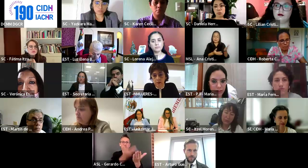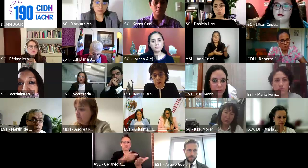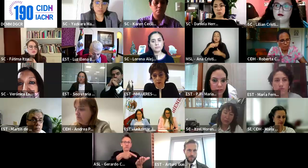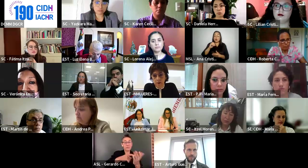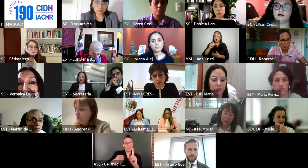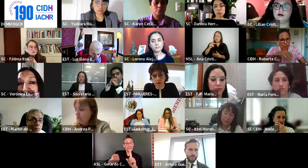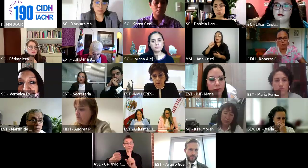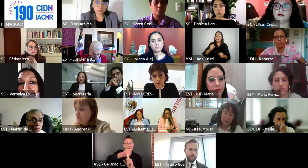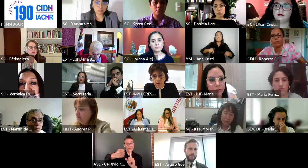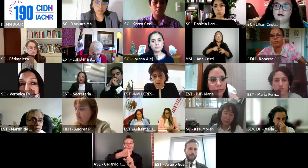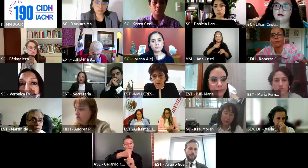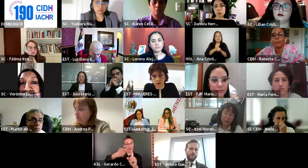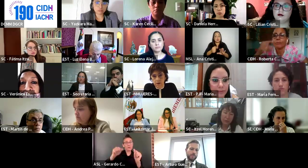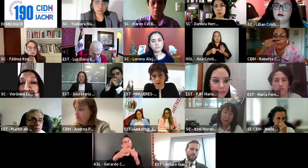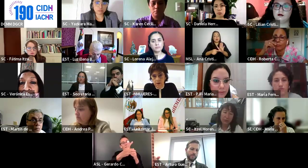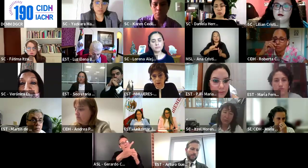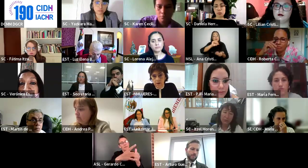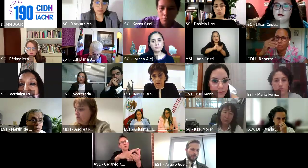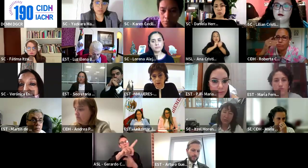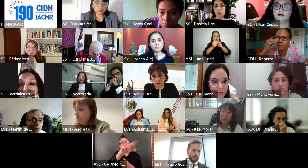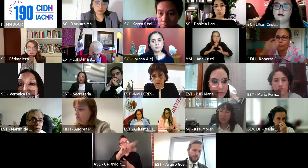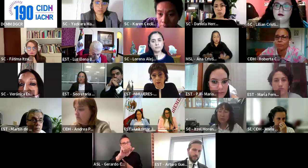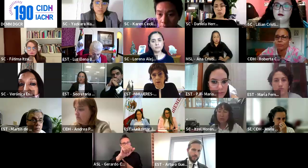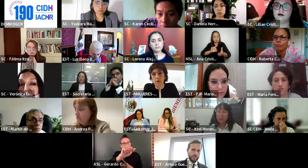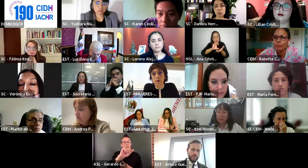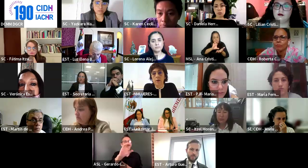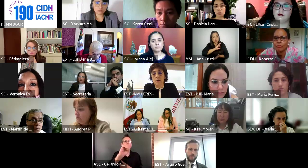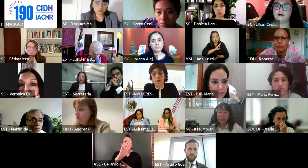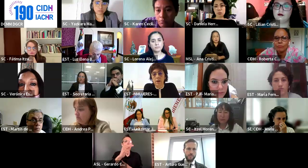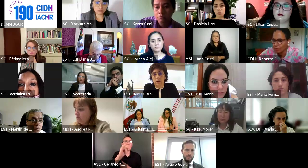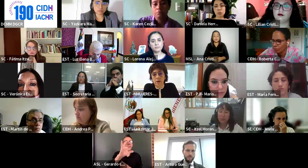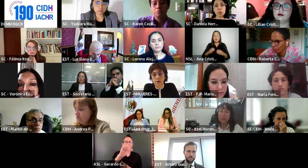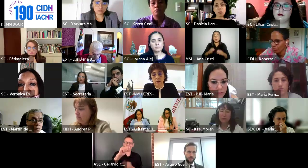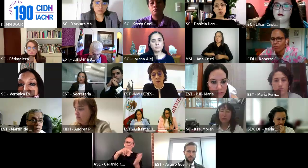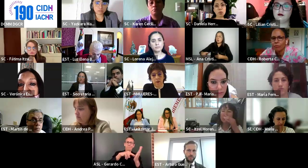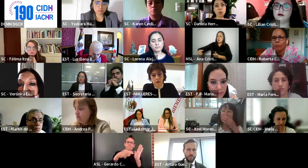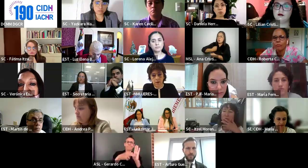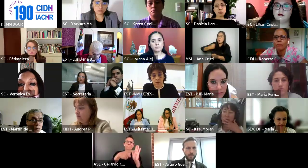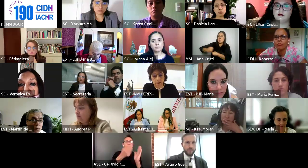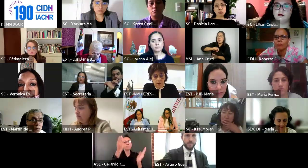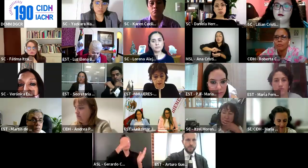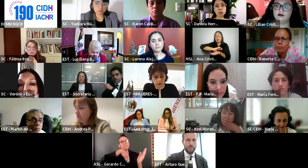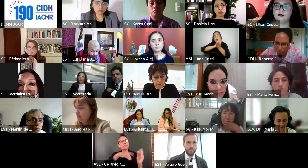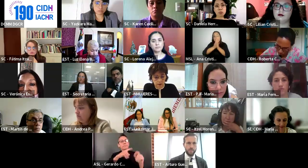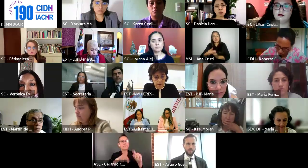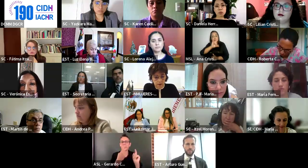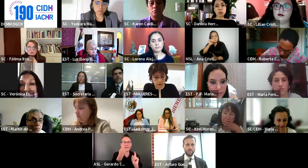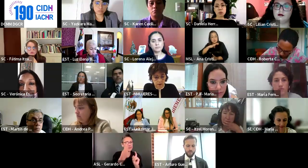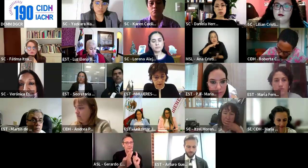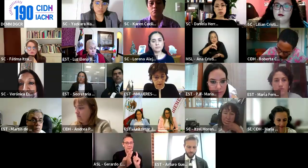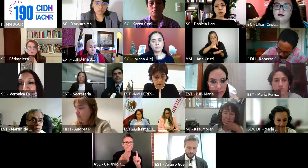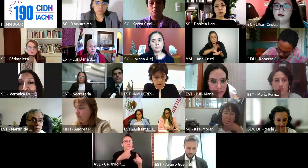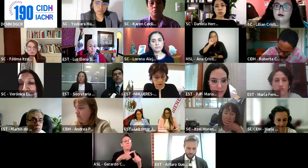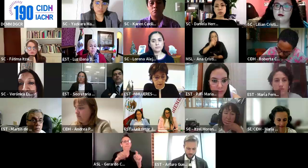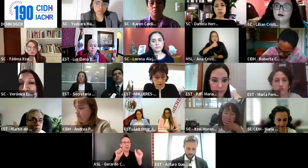puede resultar en una discapacidad orgánica. La discapacidad orgánica es una discapacidad invisible producida por la pérdida de